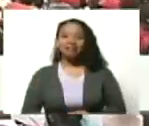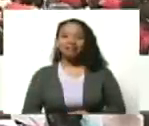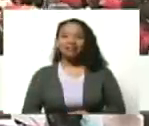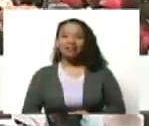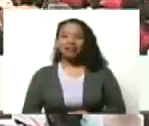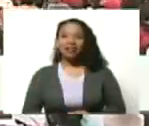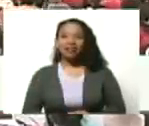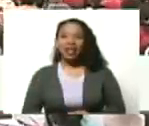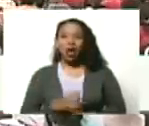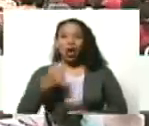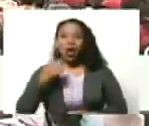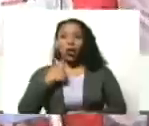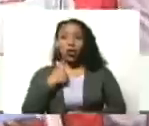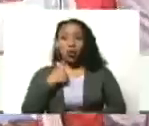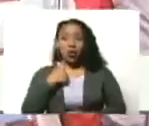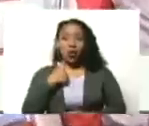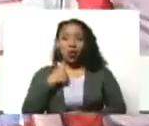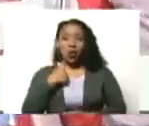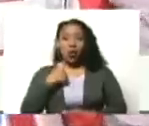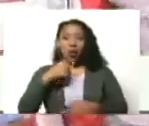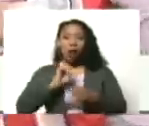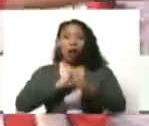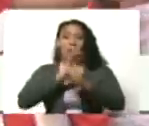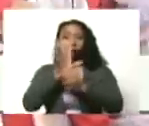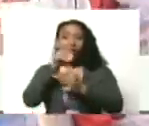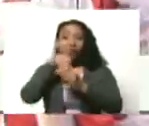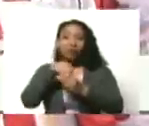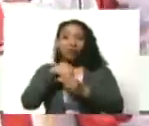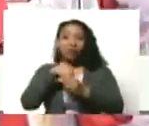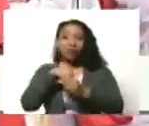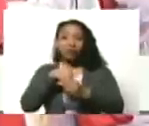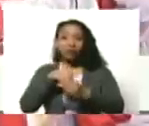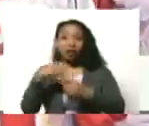¿Cómo voy a contar más lo que pasé de COVID?